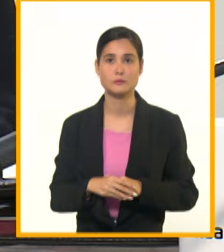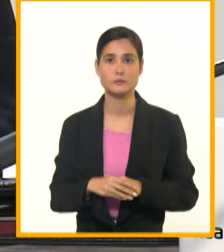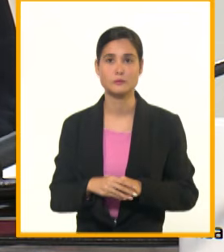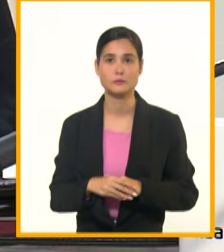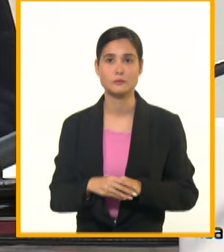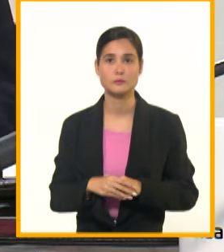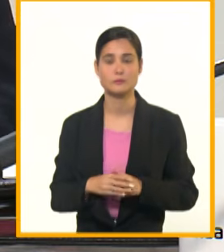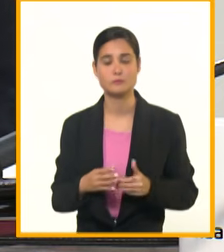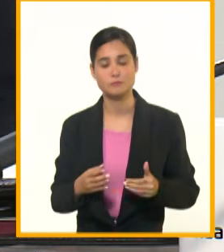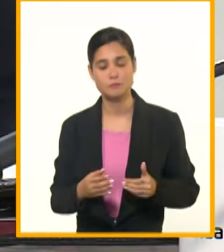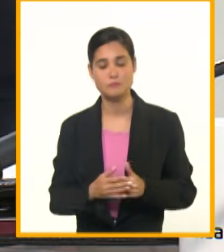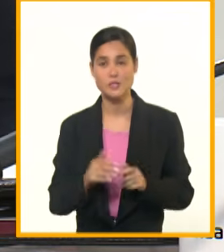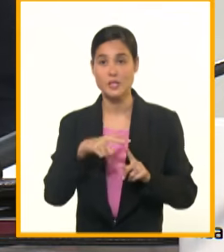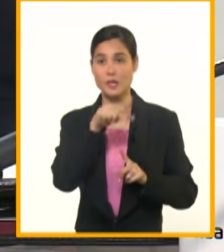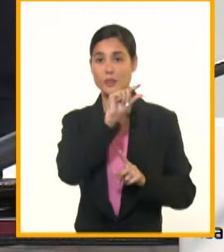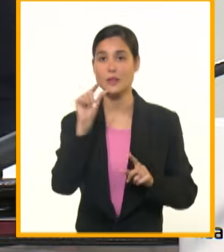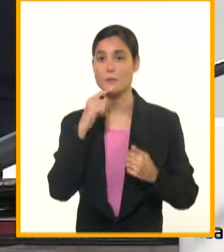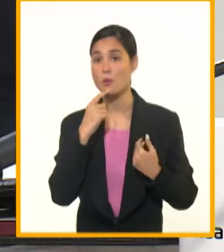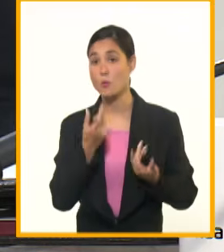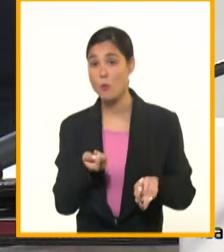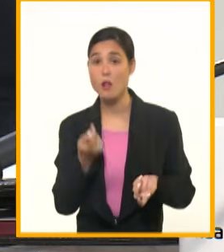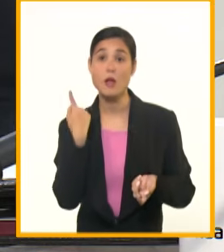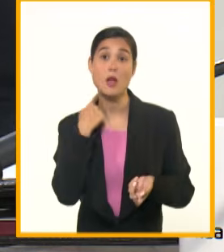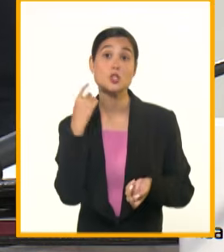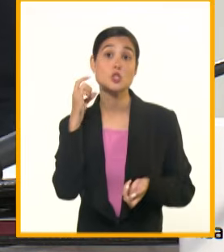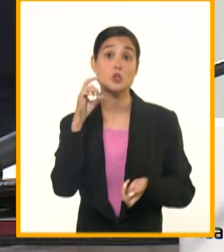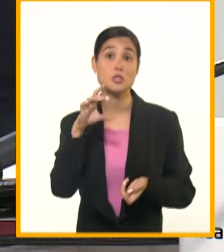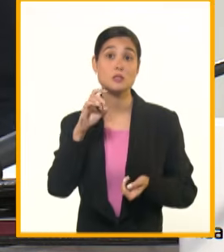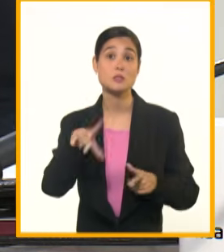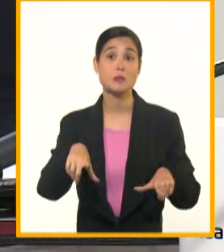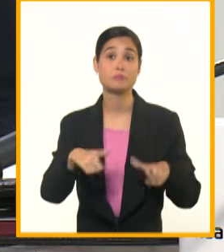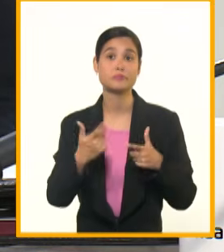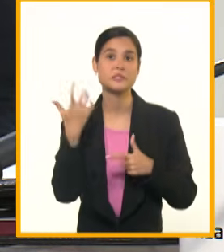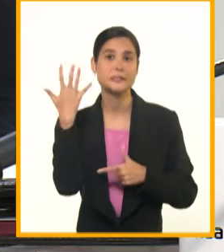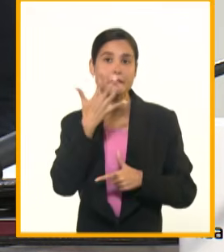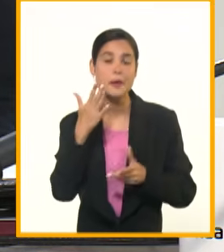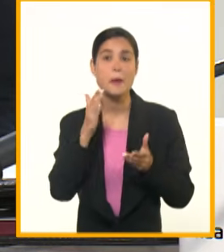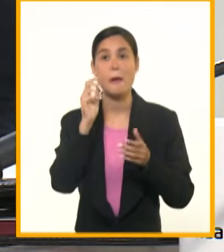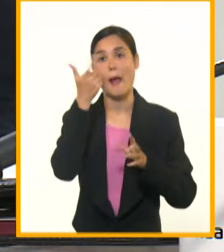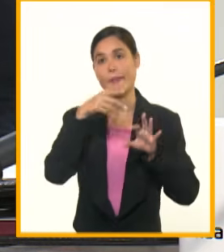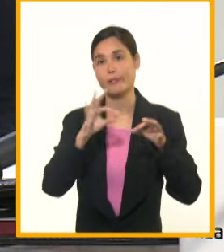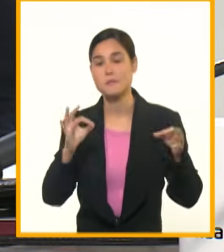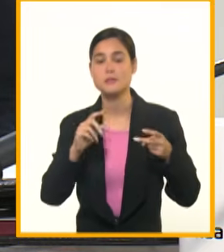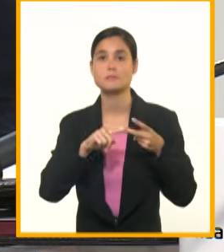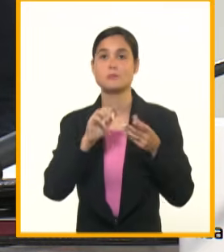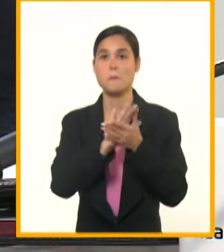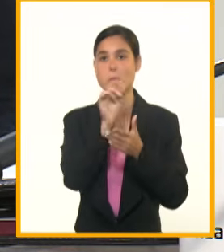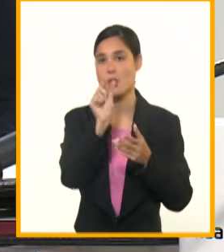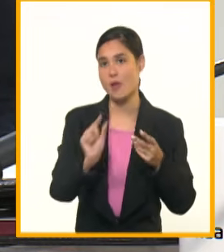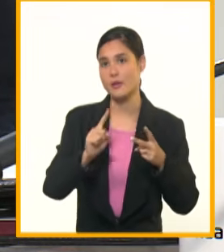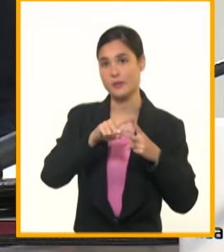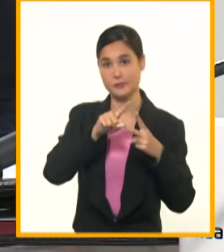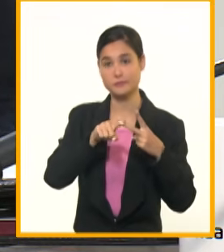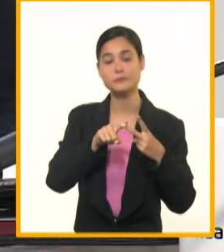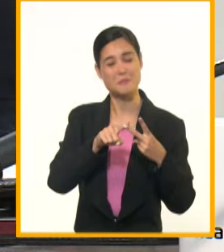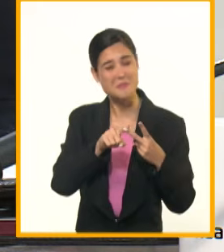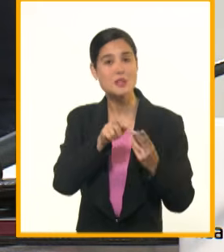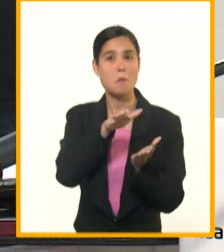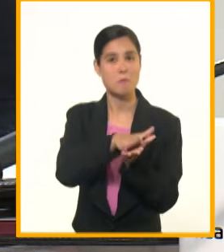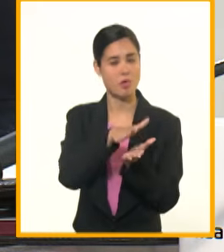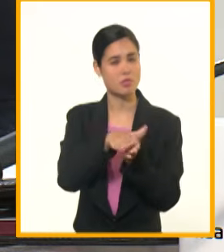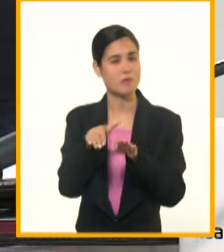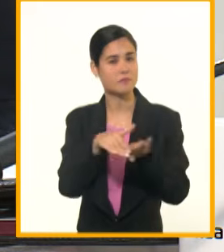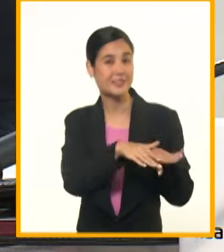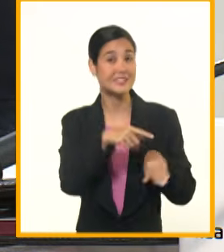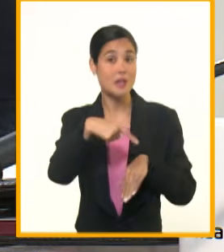Y antes de entrar a hablar de estas provincias, pues les propongo, como es habitual, ir a nuestra sección La Noticia